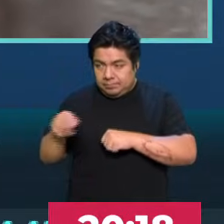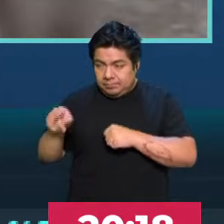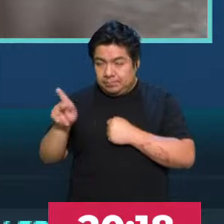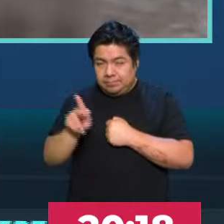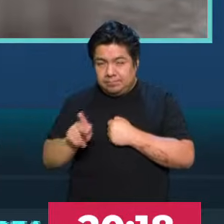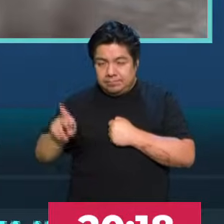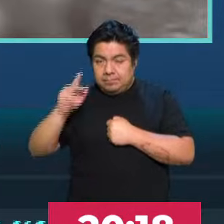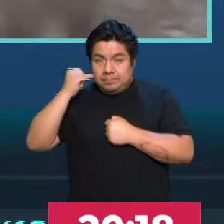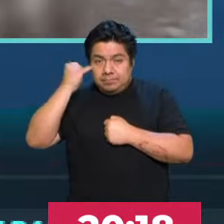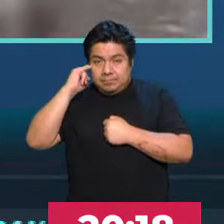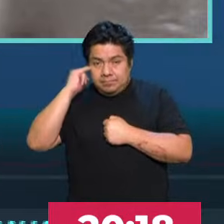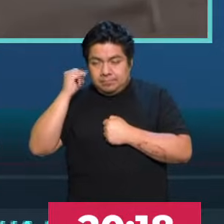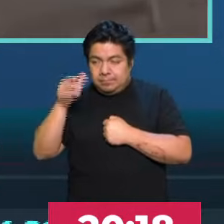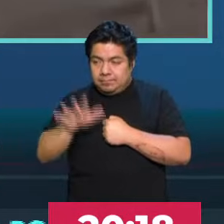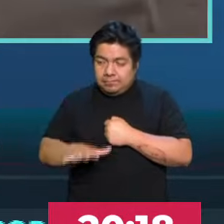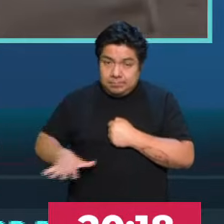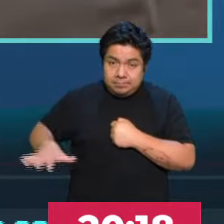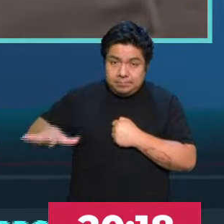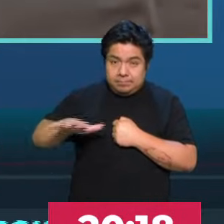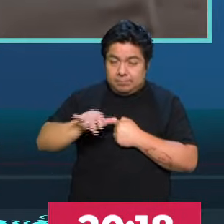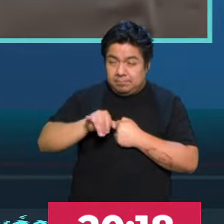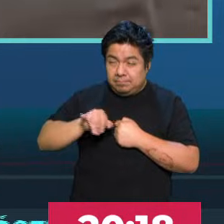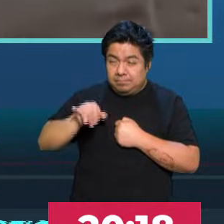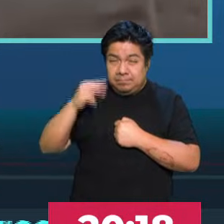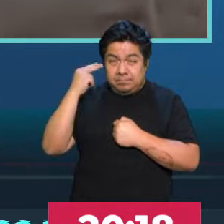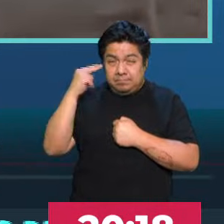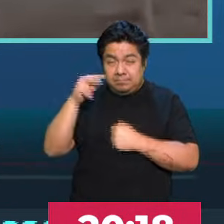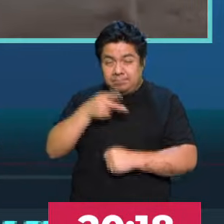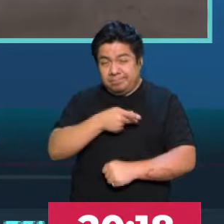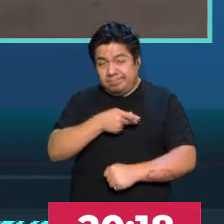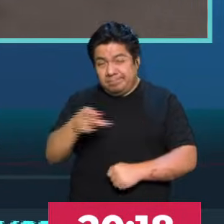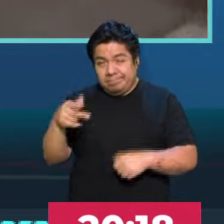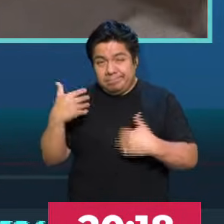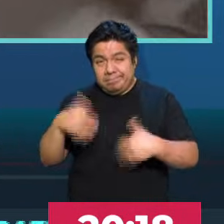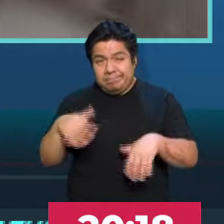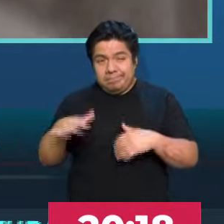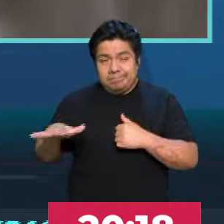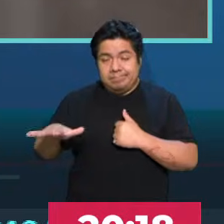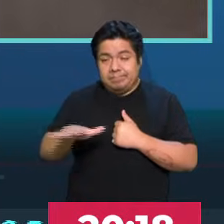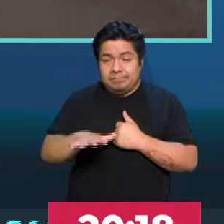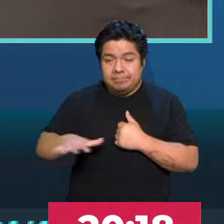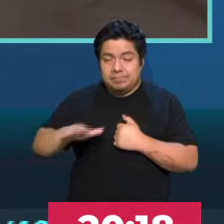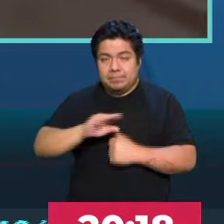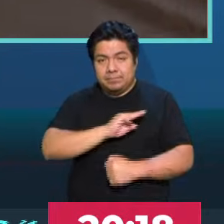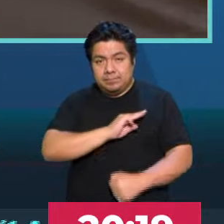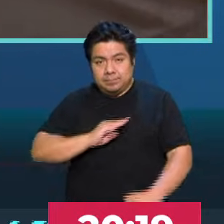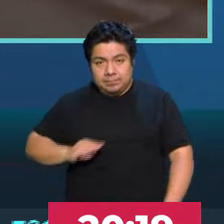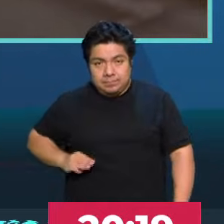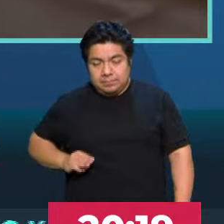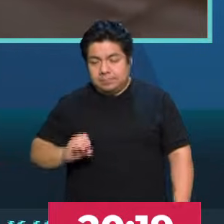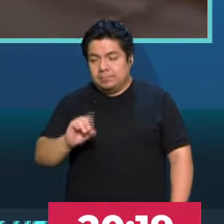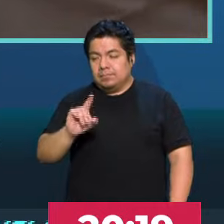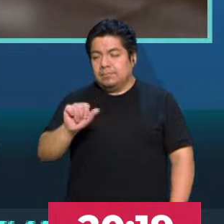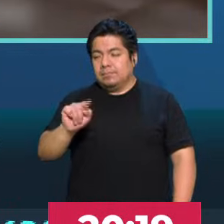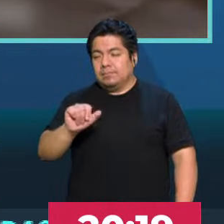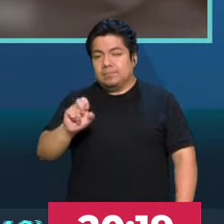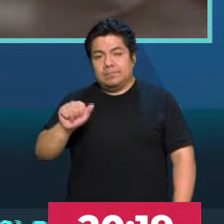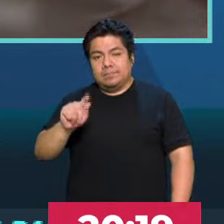pueblos indígenas, en una de las zonas más pobres de Veracruz, que es la zona donde está el municipio de Soledad Atzompa,